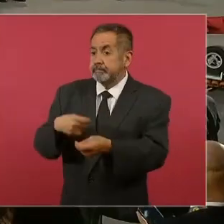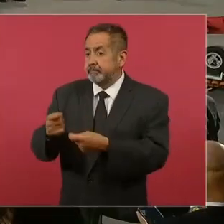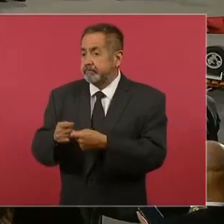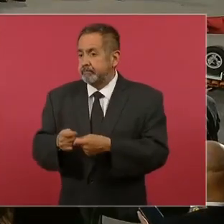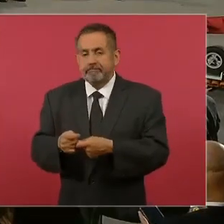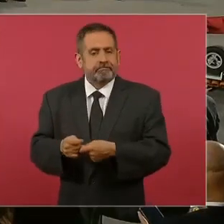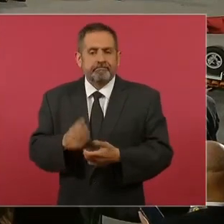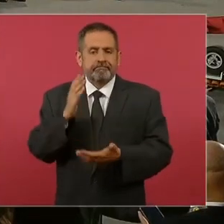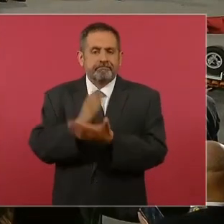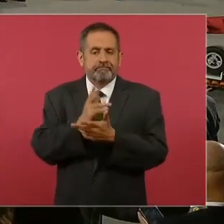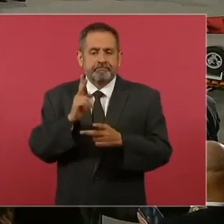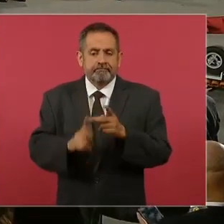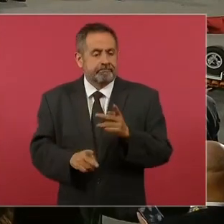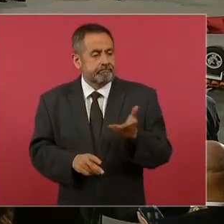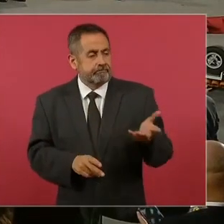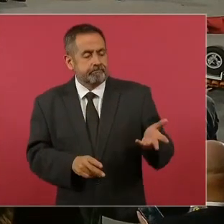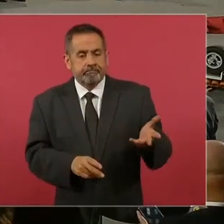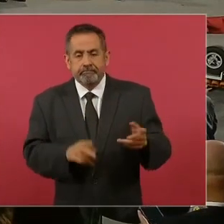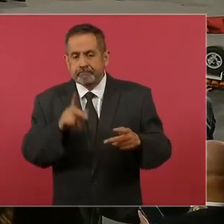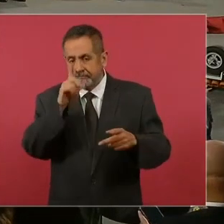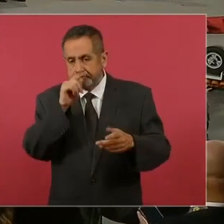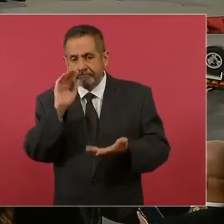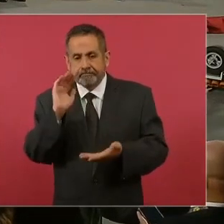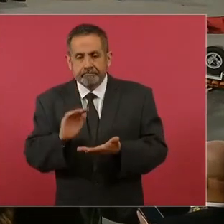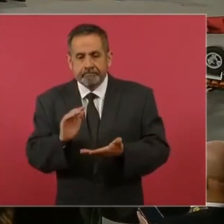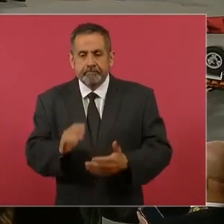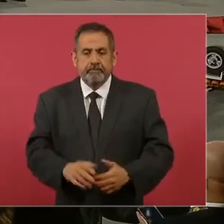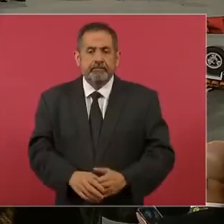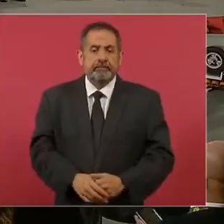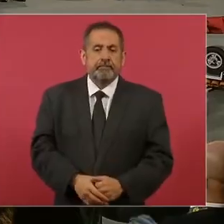Obrador. ¿Es cuánto, señor presidente?